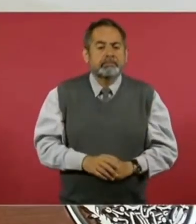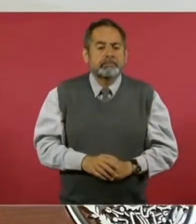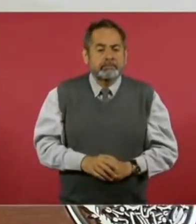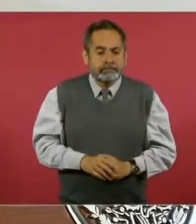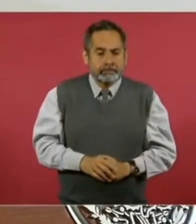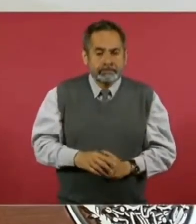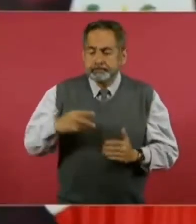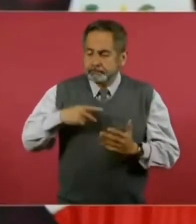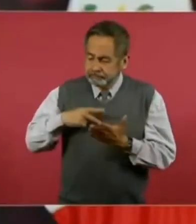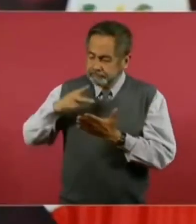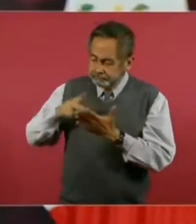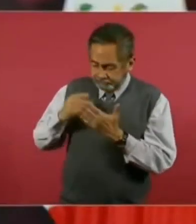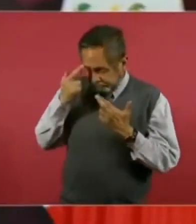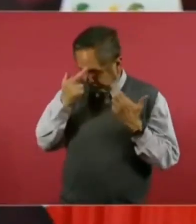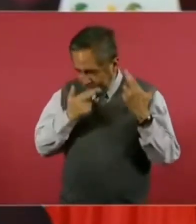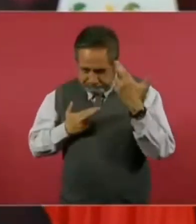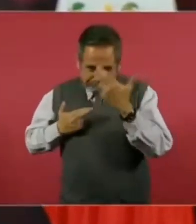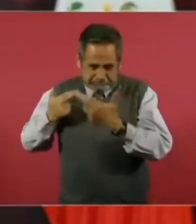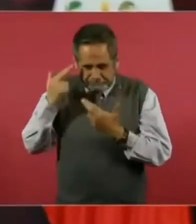revisamos